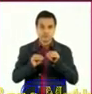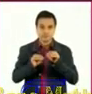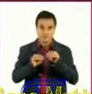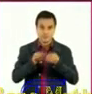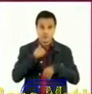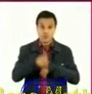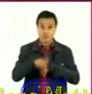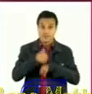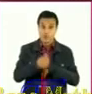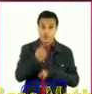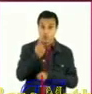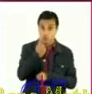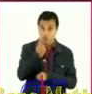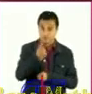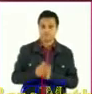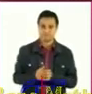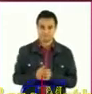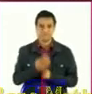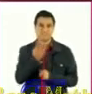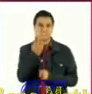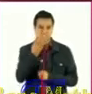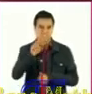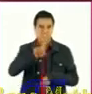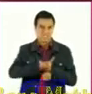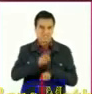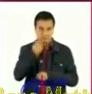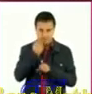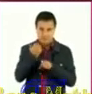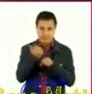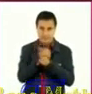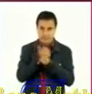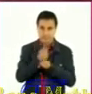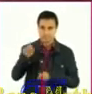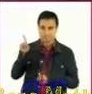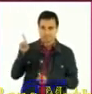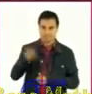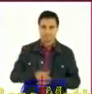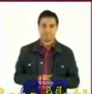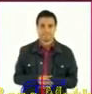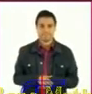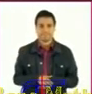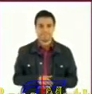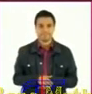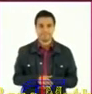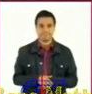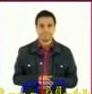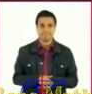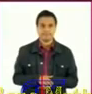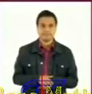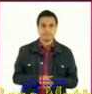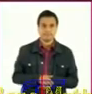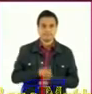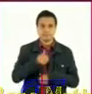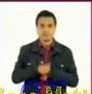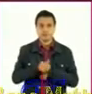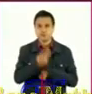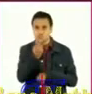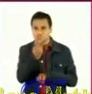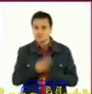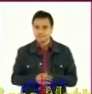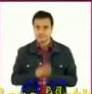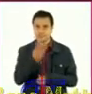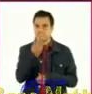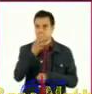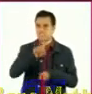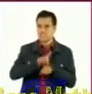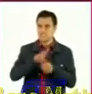días y lo marcamos con amarillo. Colocar la canaleta, también 3 días y lo marcamos